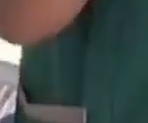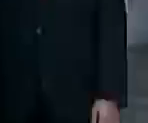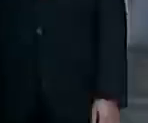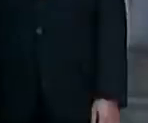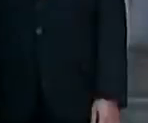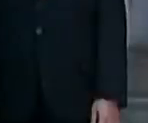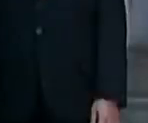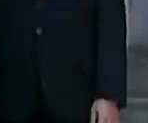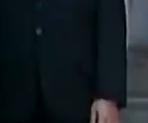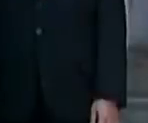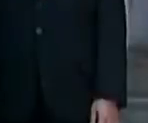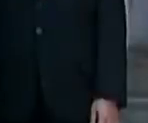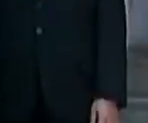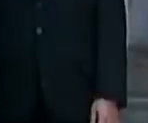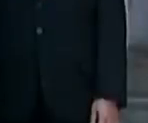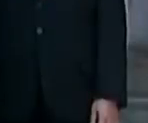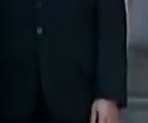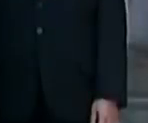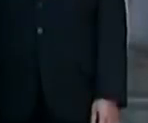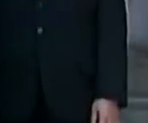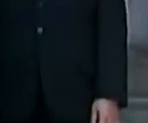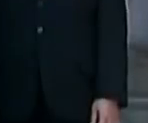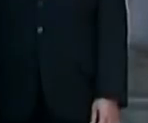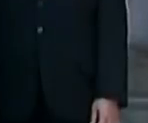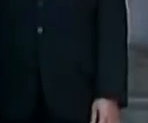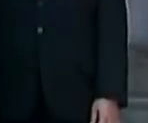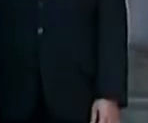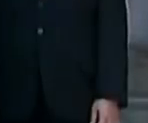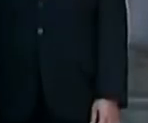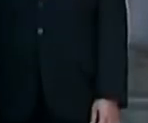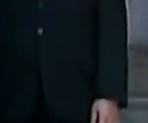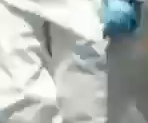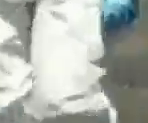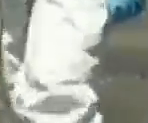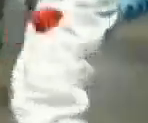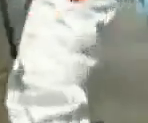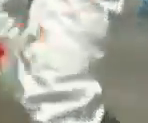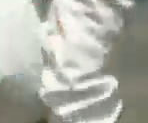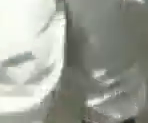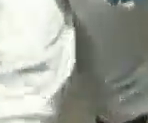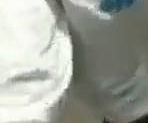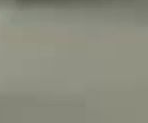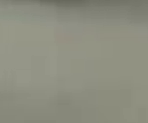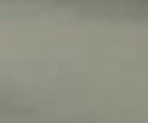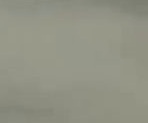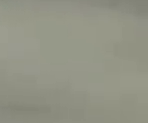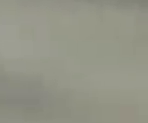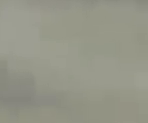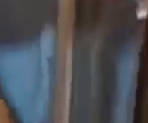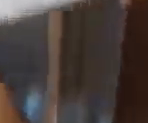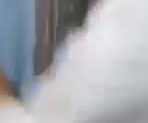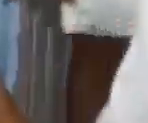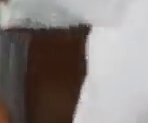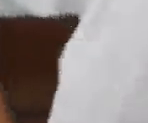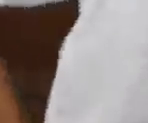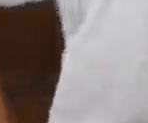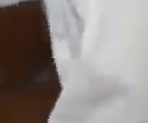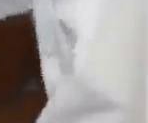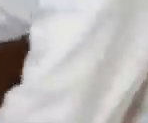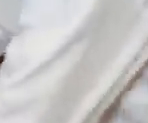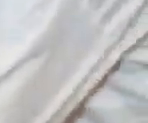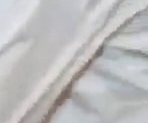la cuarentena el 15 de marzo de 2020 permitió que el Estado venezolano respondiera con acciones claves como